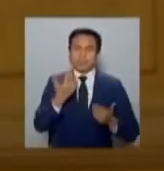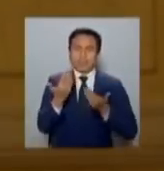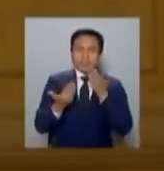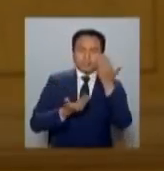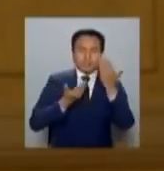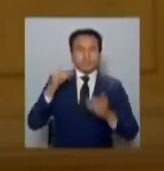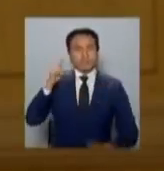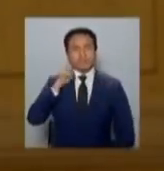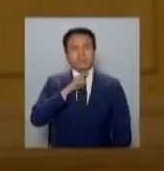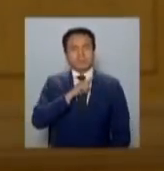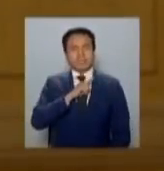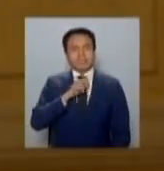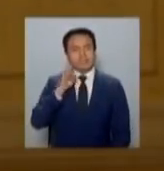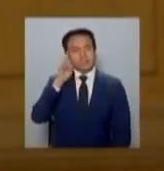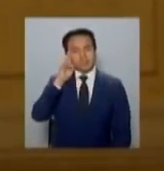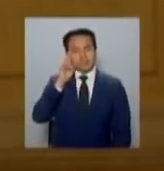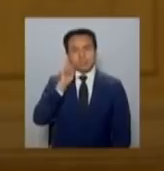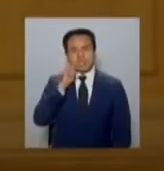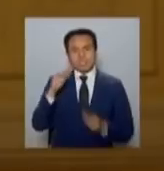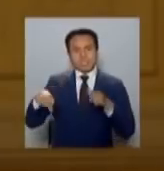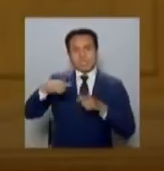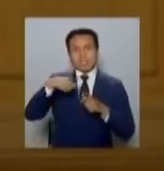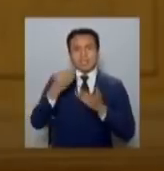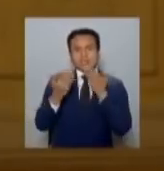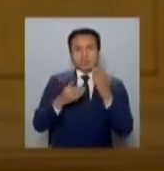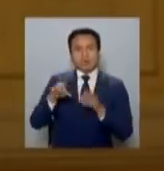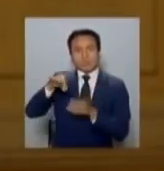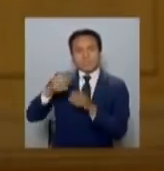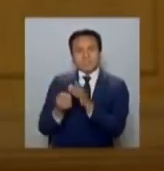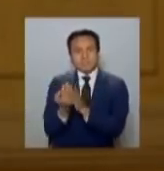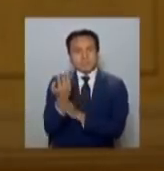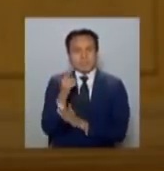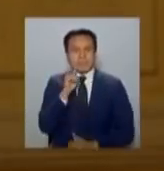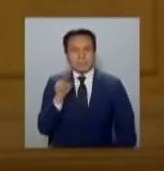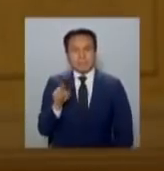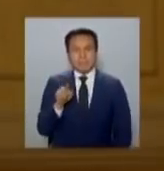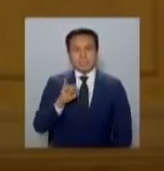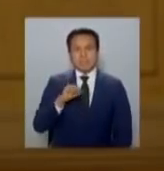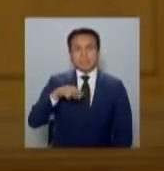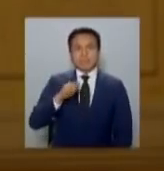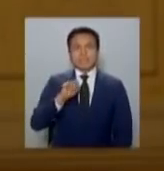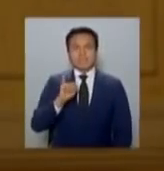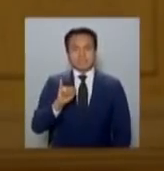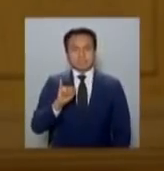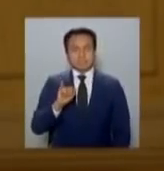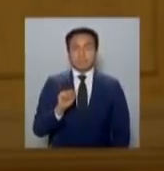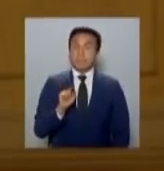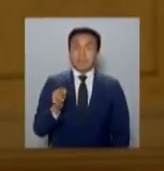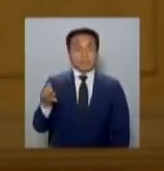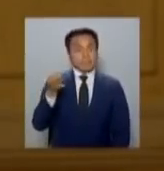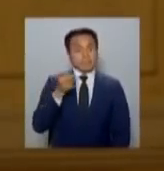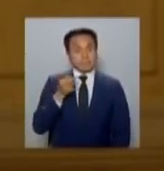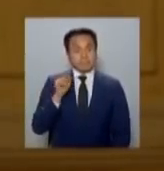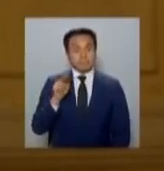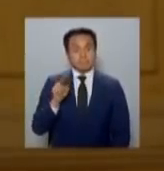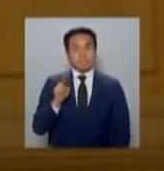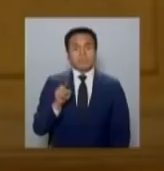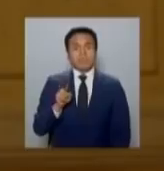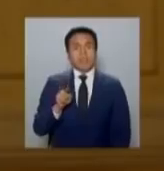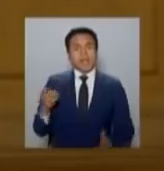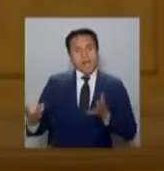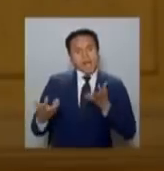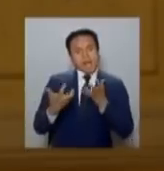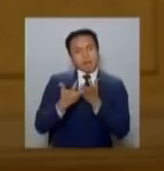de inmediato o recuperar sus ingresos en corto plazo en materia de la afectación de la economía por la pandemia, porque claro, por un lado negarse al retiro de